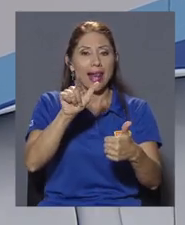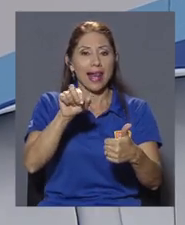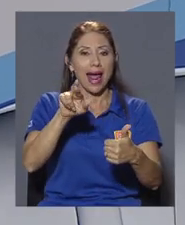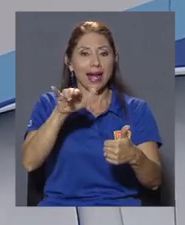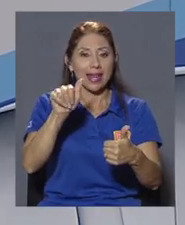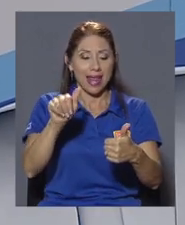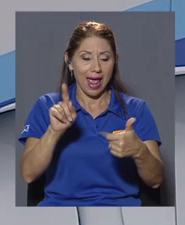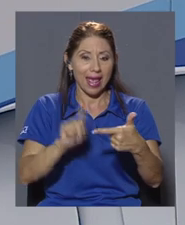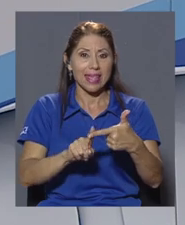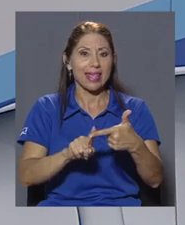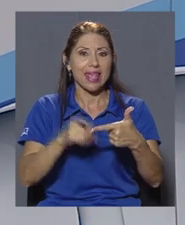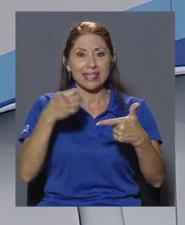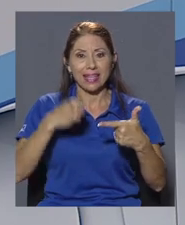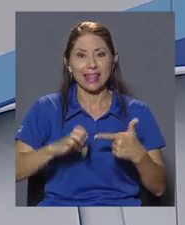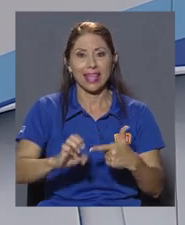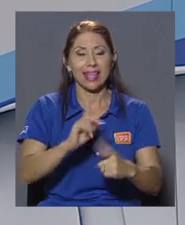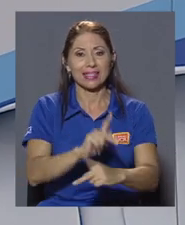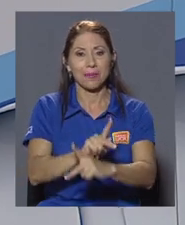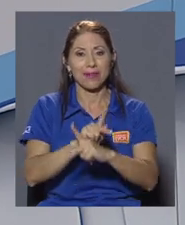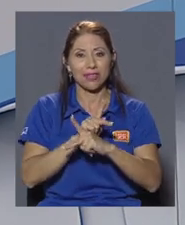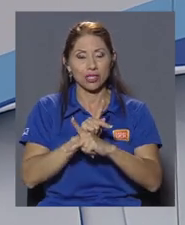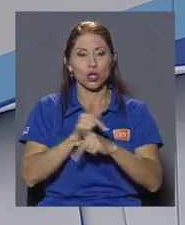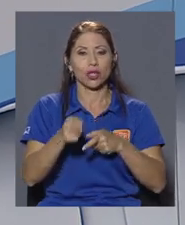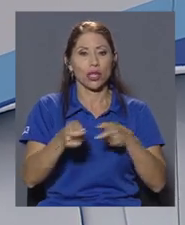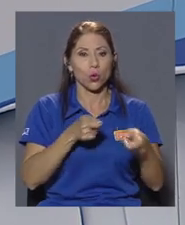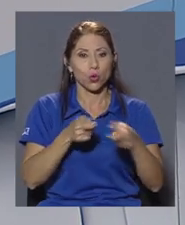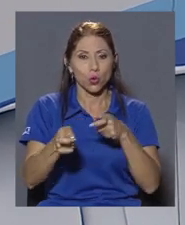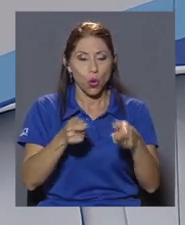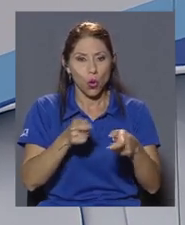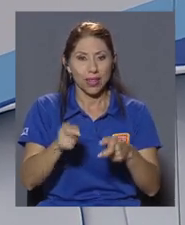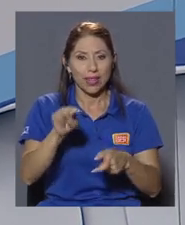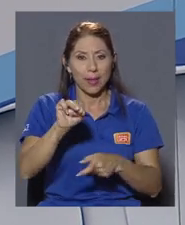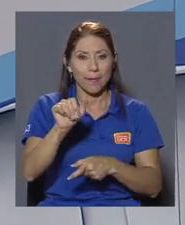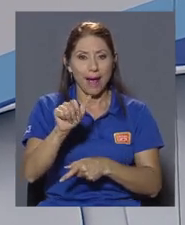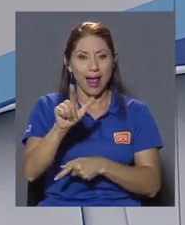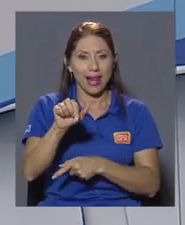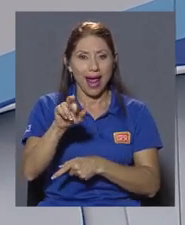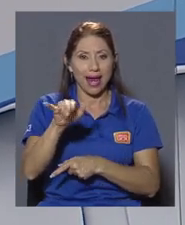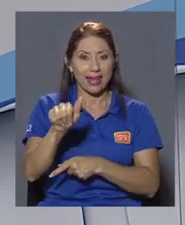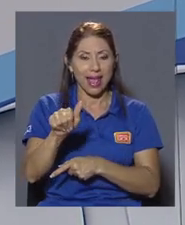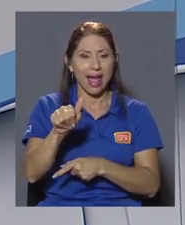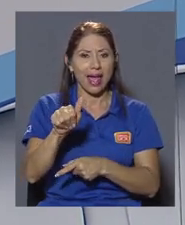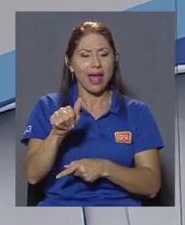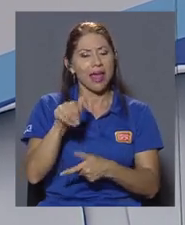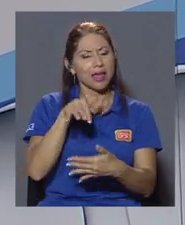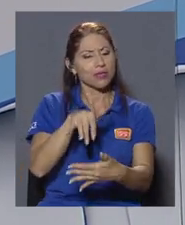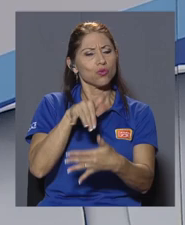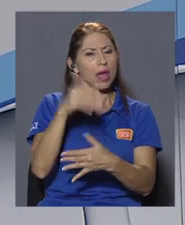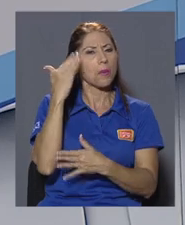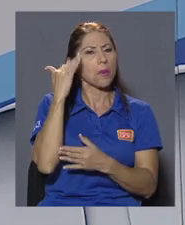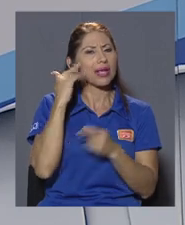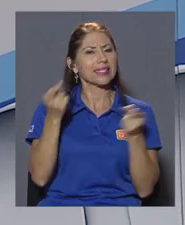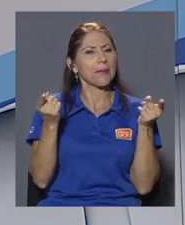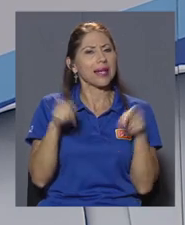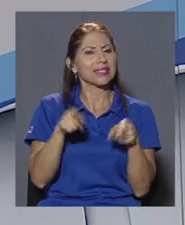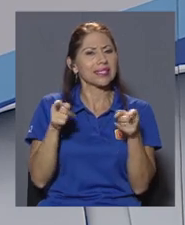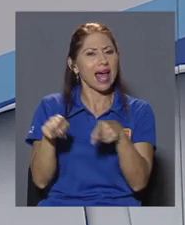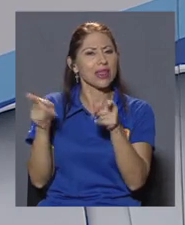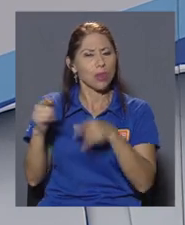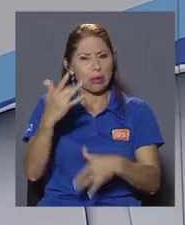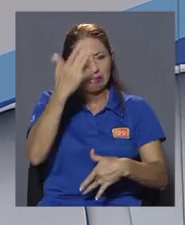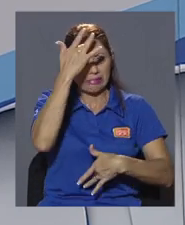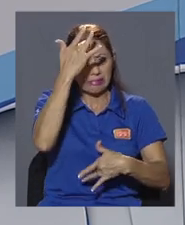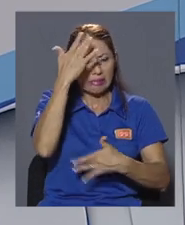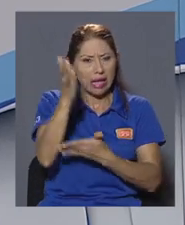y estudiar estrategias de prevención de control de malaria estudiar por qué está pasando x cantidad de